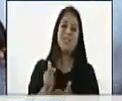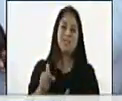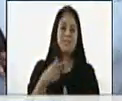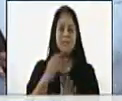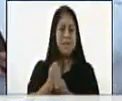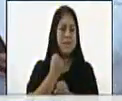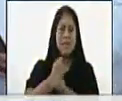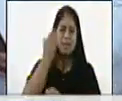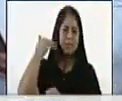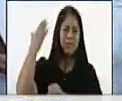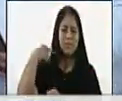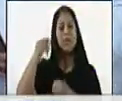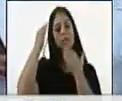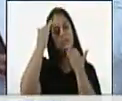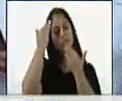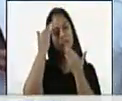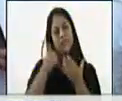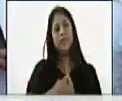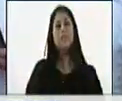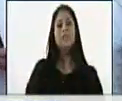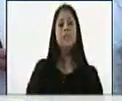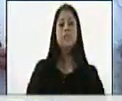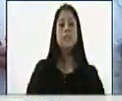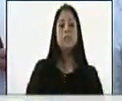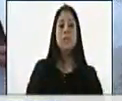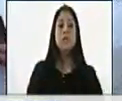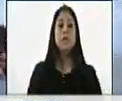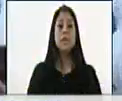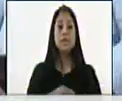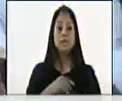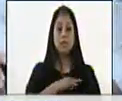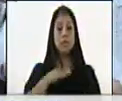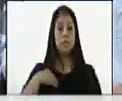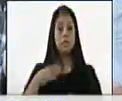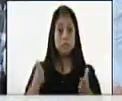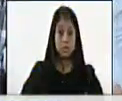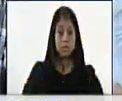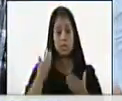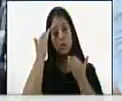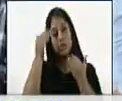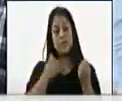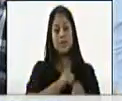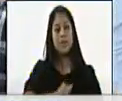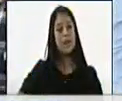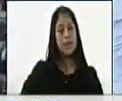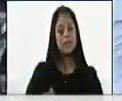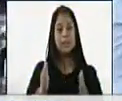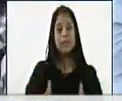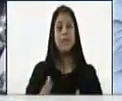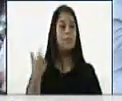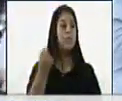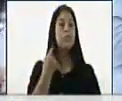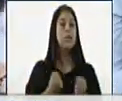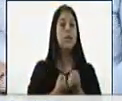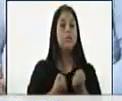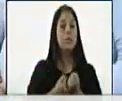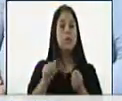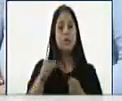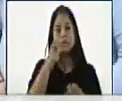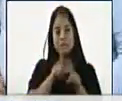años. Así que muchísimas gracias, señor ministro. Gracias, alcalde, por todo su apoyo. Vamos y